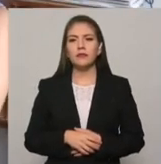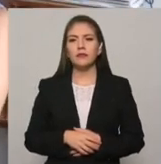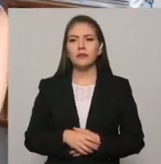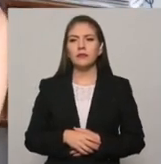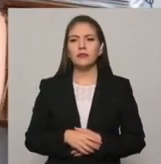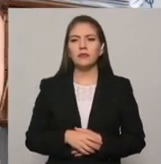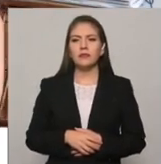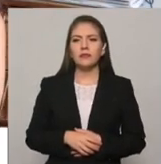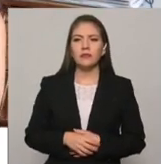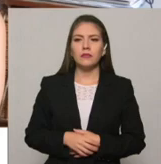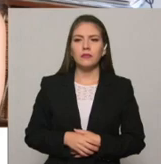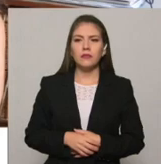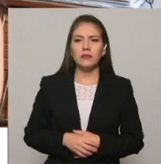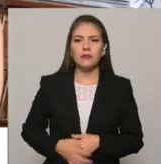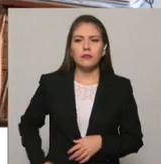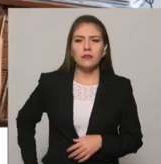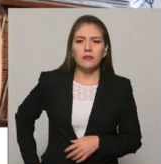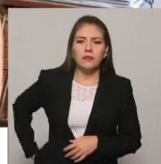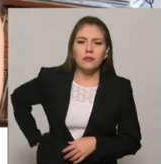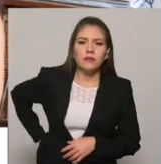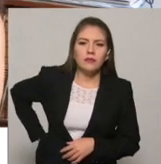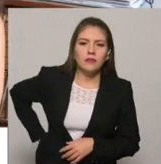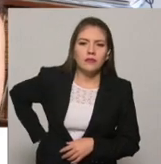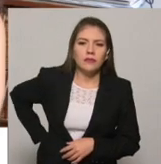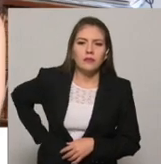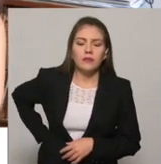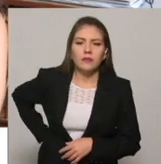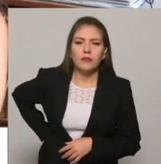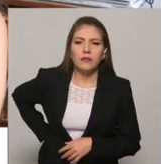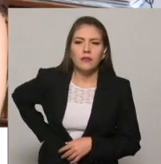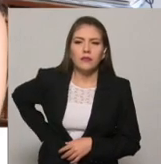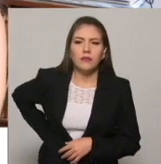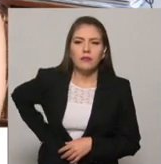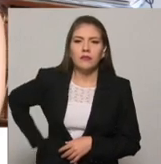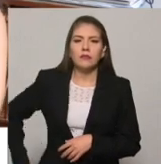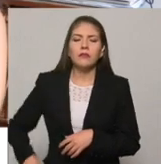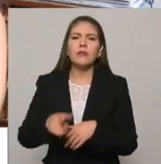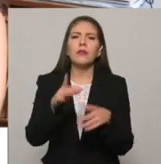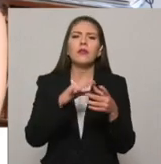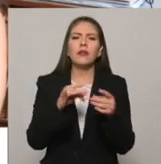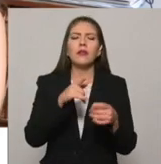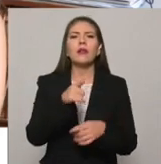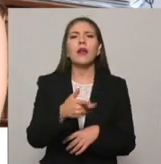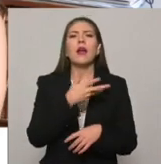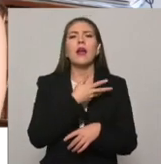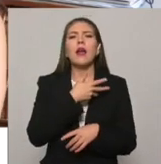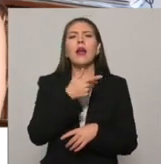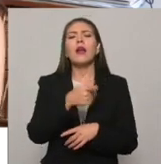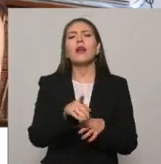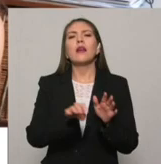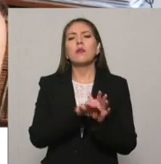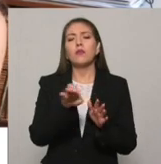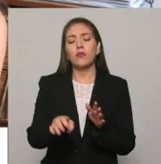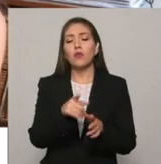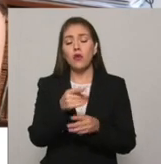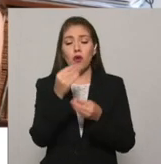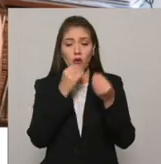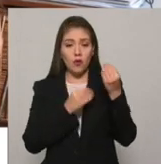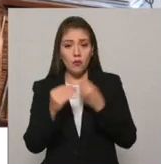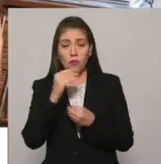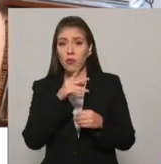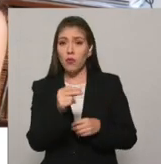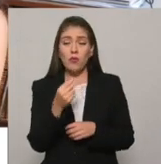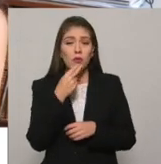Olio es una aplicación de teléfono gratuita que permite a la gente de compartir cosas que no se use. Por ejemplo, si tienes comida